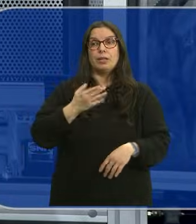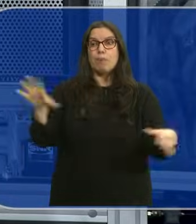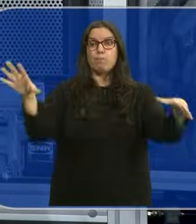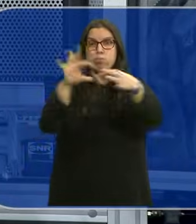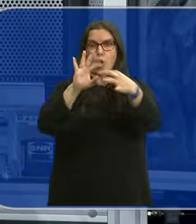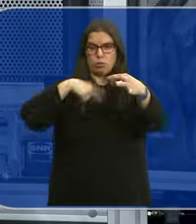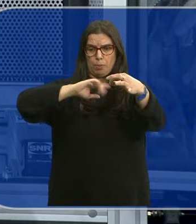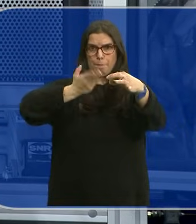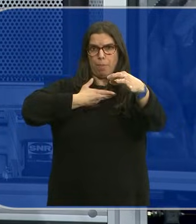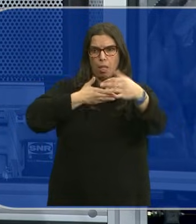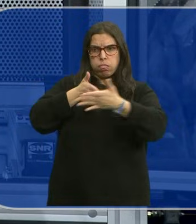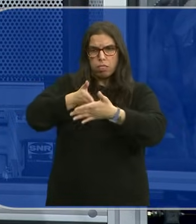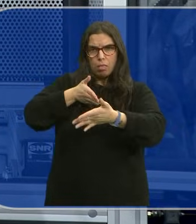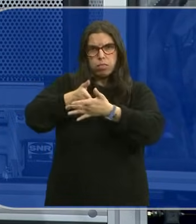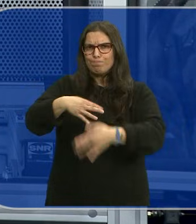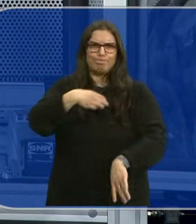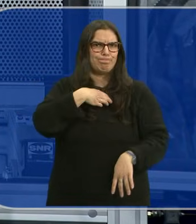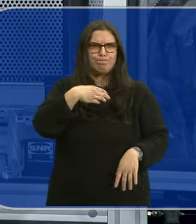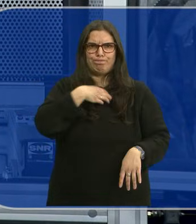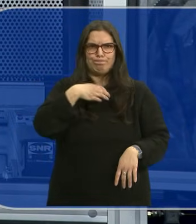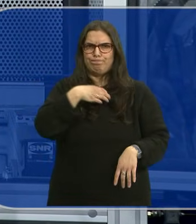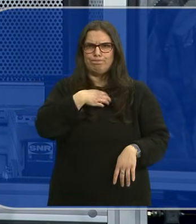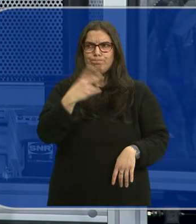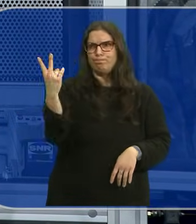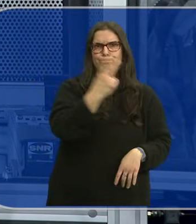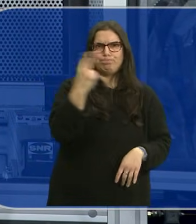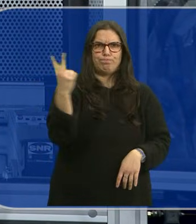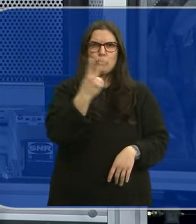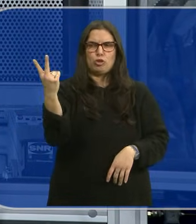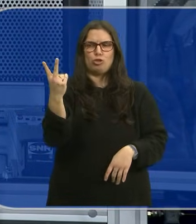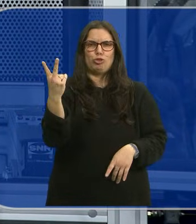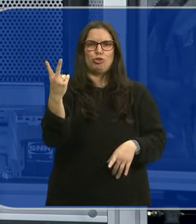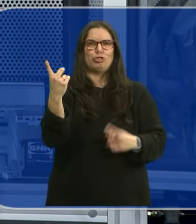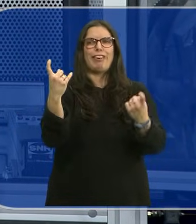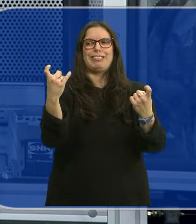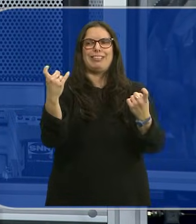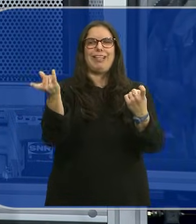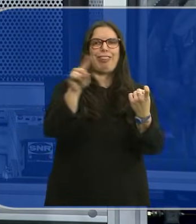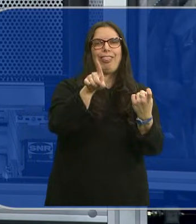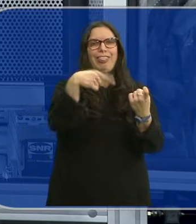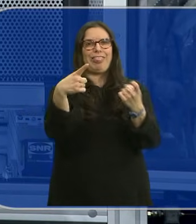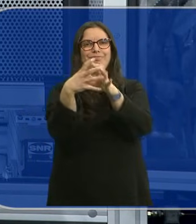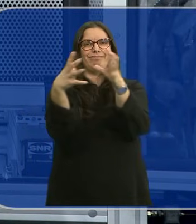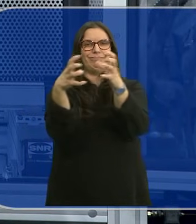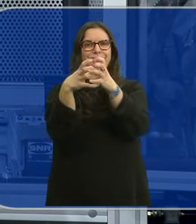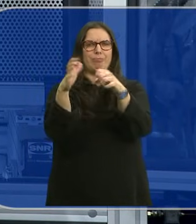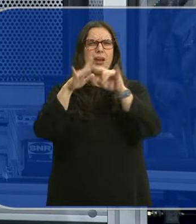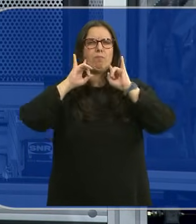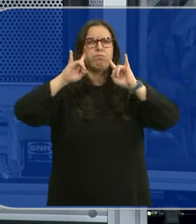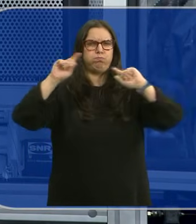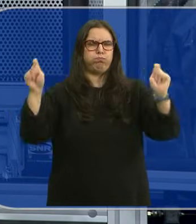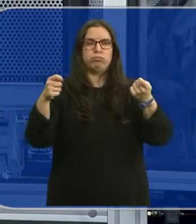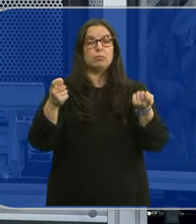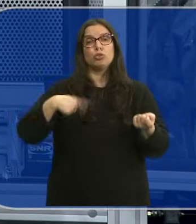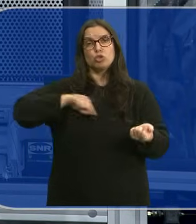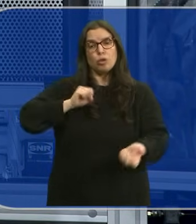atrapados en nuestra tierra, en esos 2 extremos que se necesitan para seguir haciendo ruido. Y